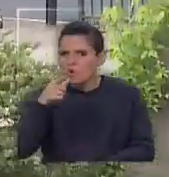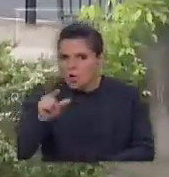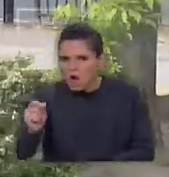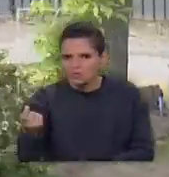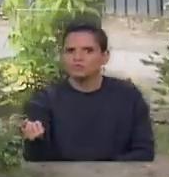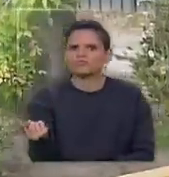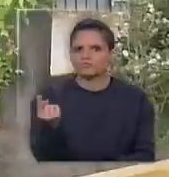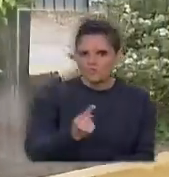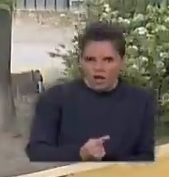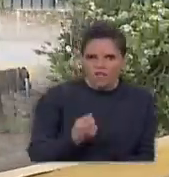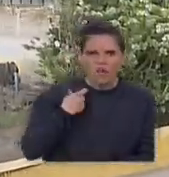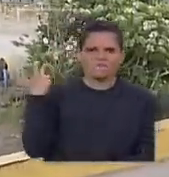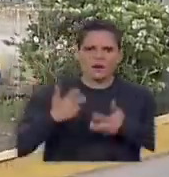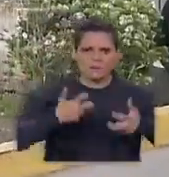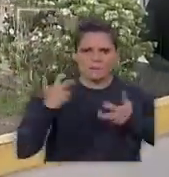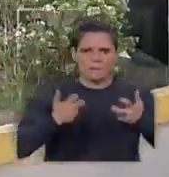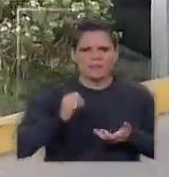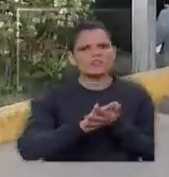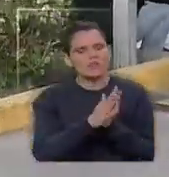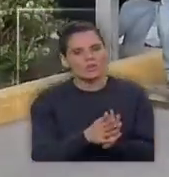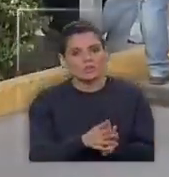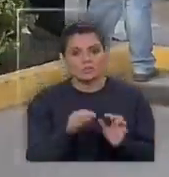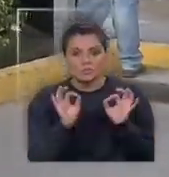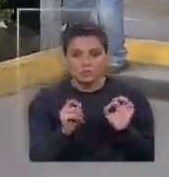en ese sentido, Rodrigo, lo que nos comentaba ahí el vecino.